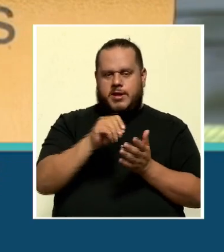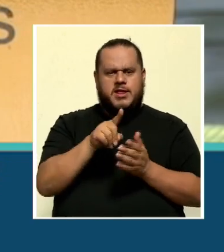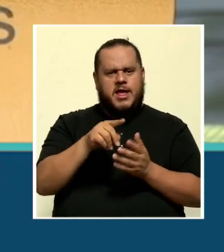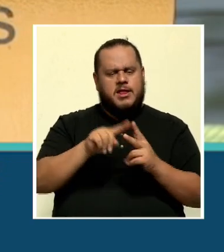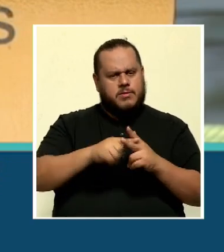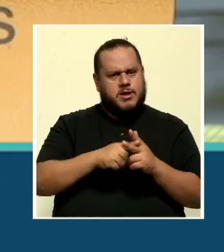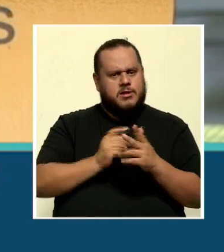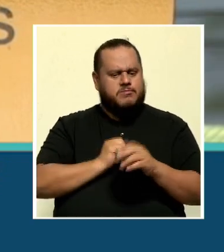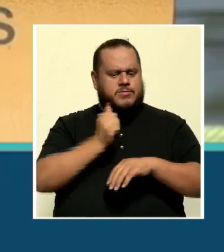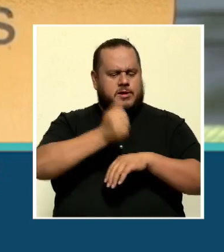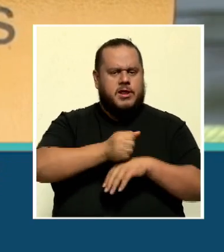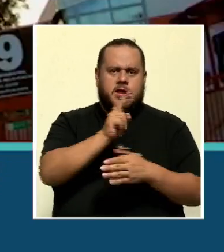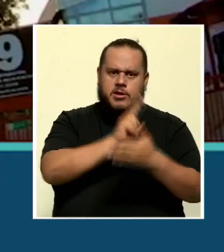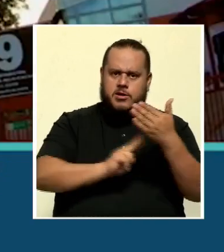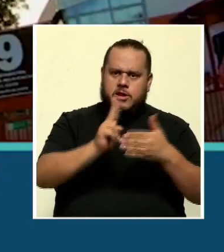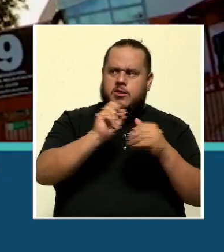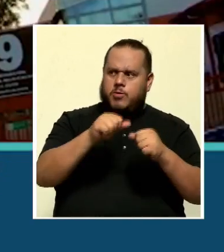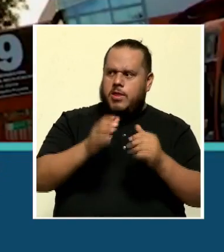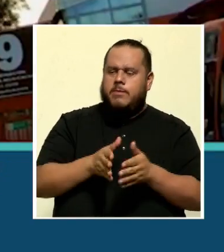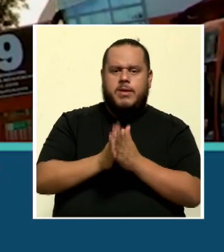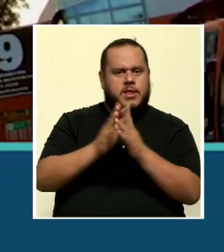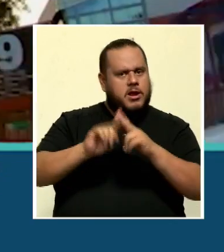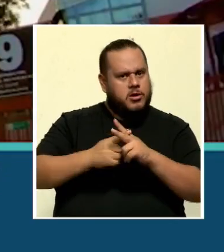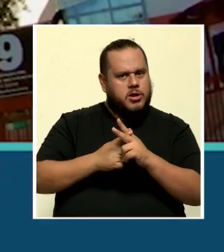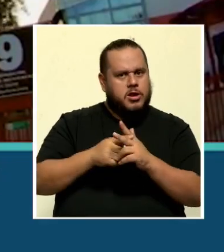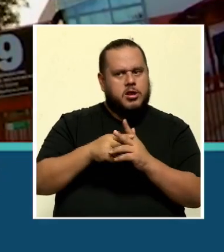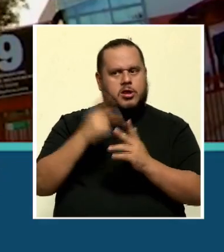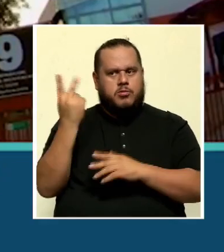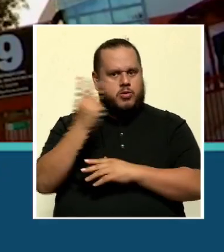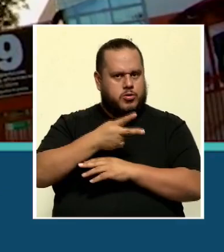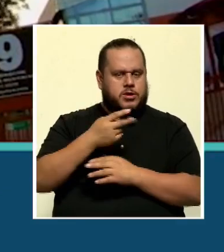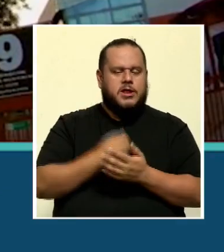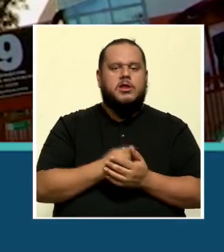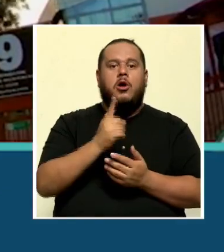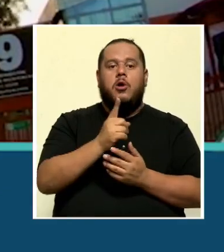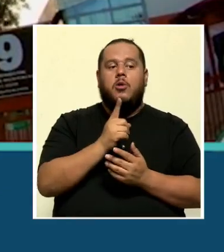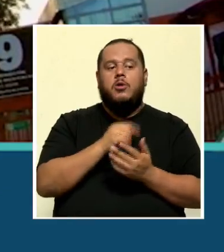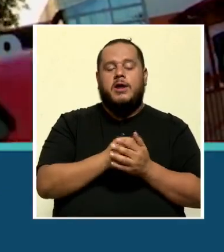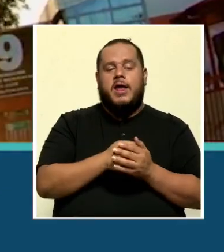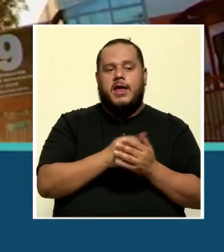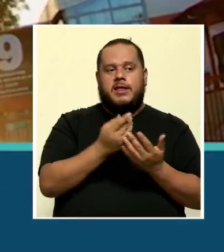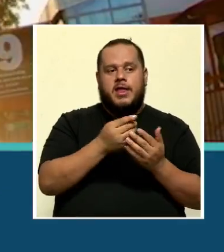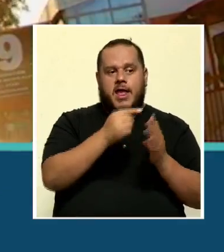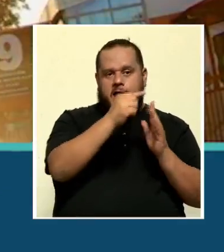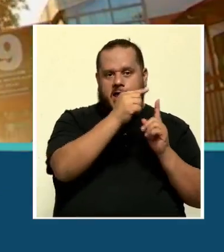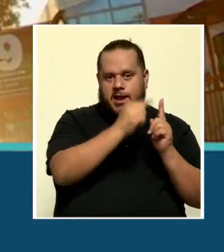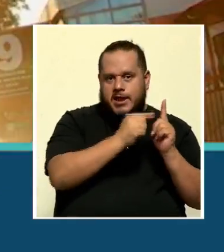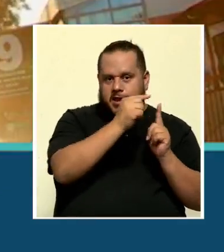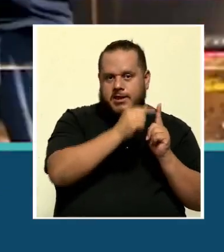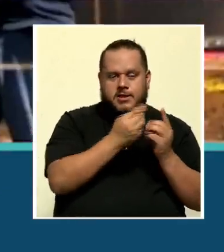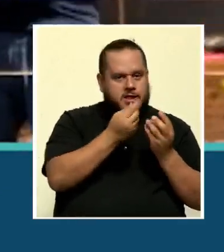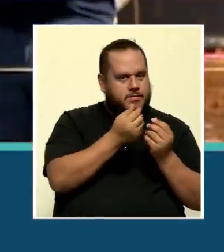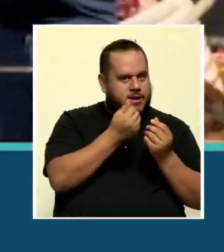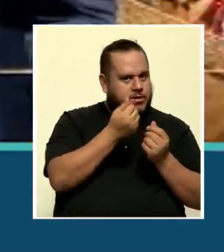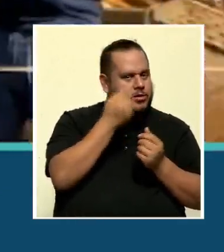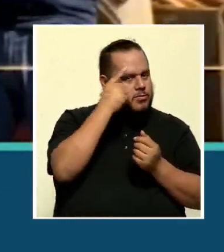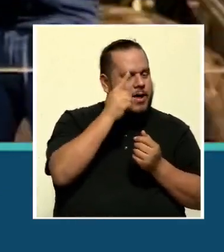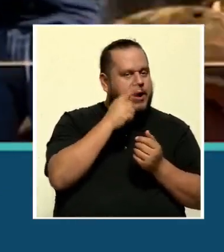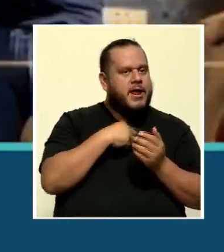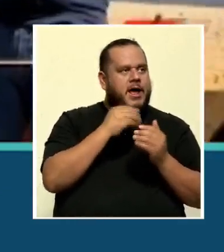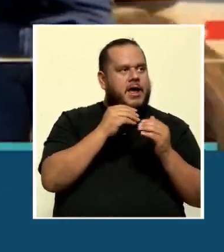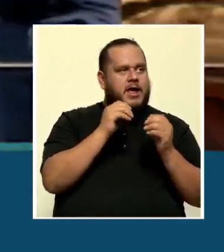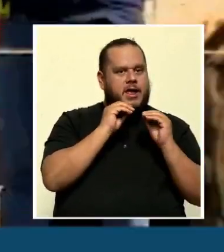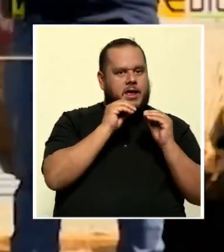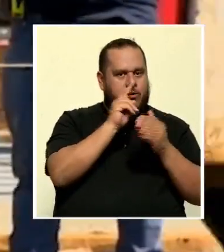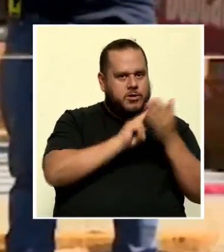que las universidades pueden solicitar los ajustes por dos vías. Una es el índice de precios para la educación superior y la otra por